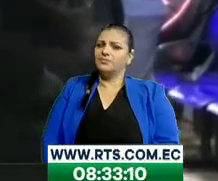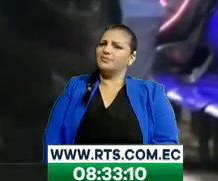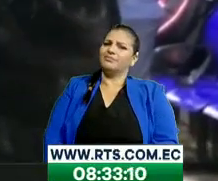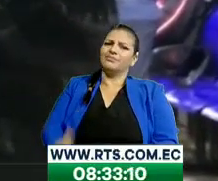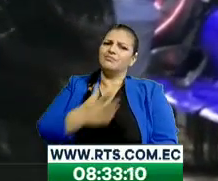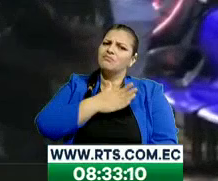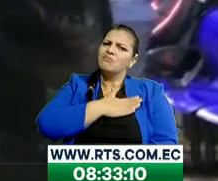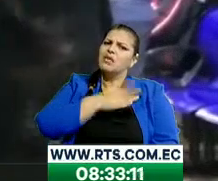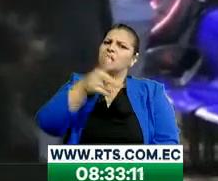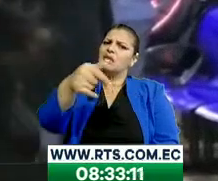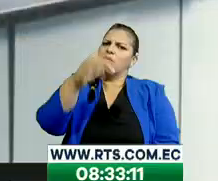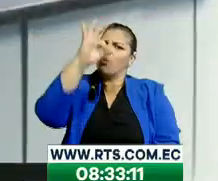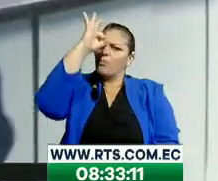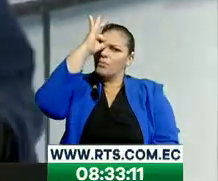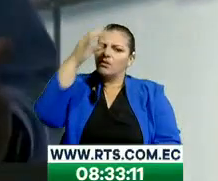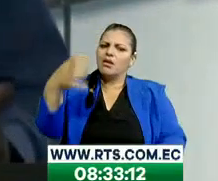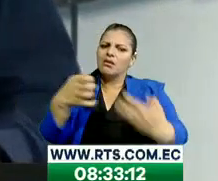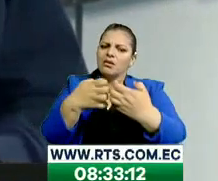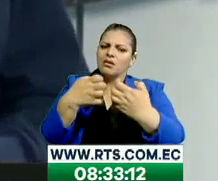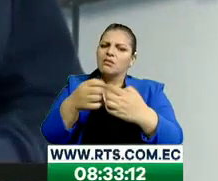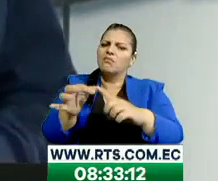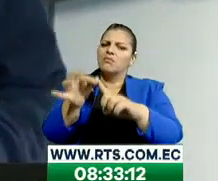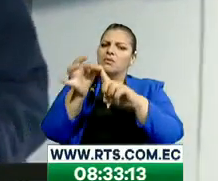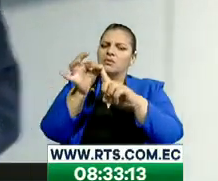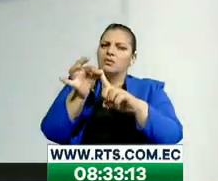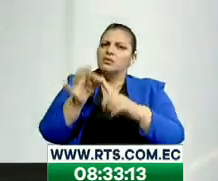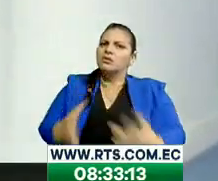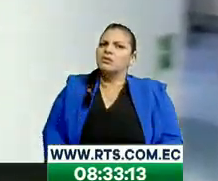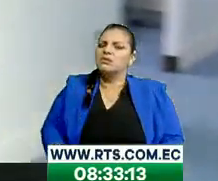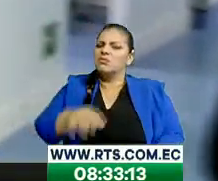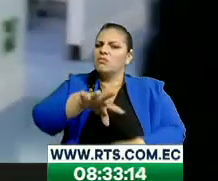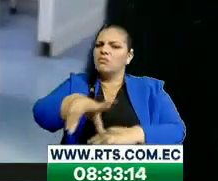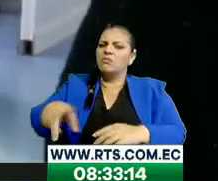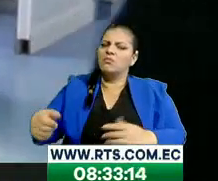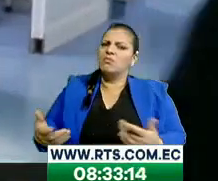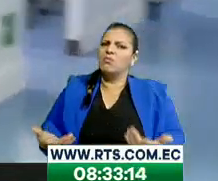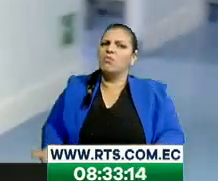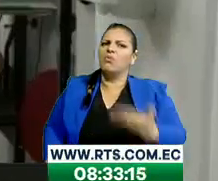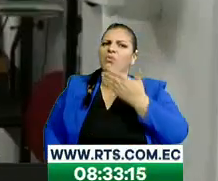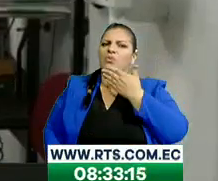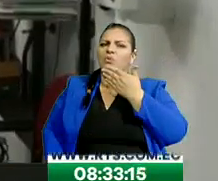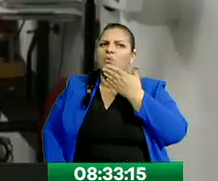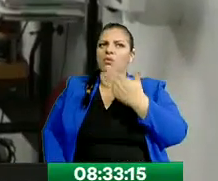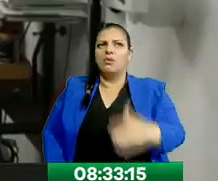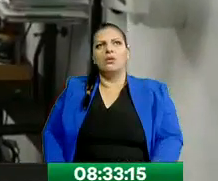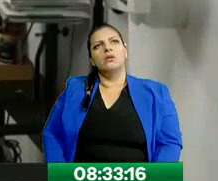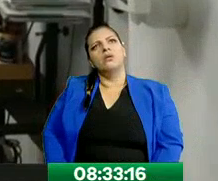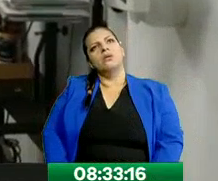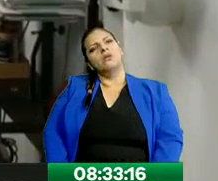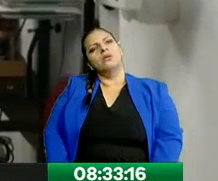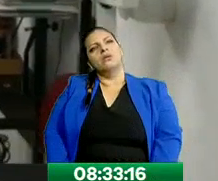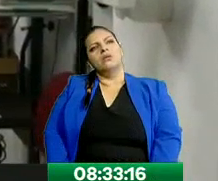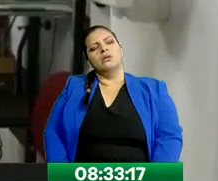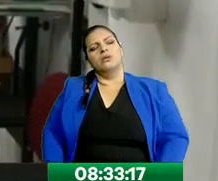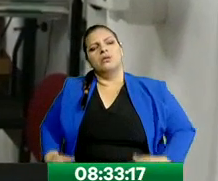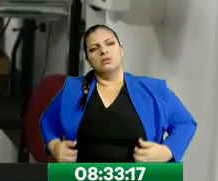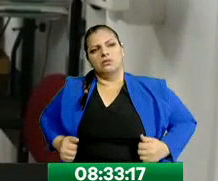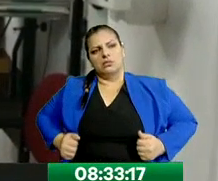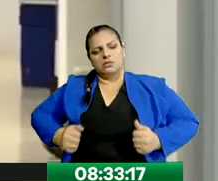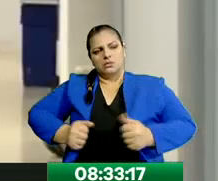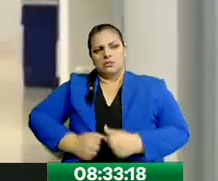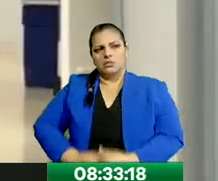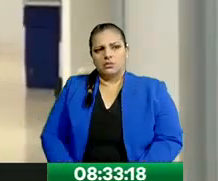que de manera irresponsable, indelicada, ingresaron a este centro. Como gerente del hospital he dispuesto